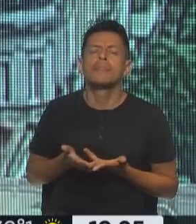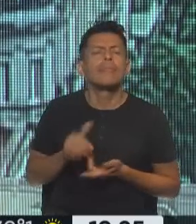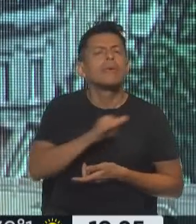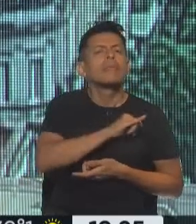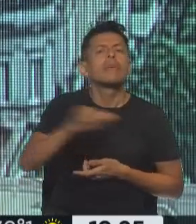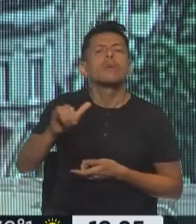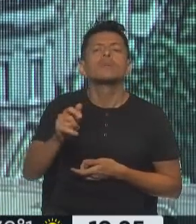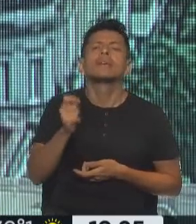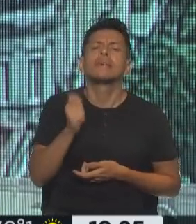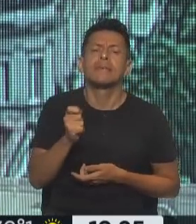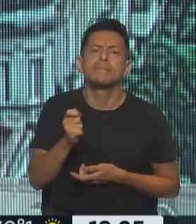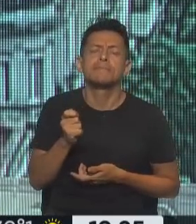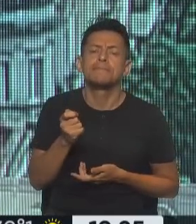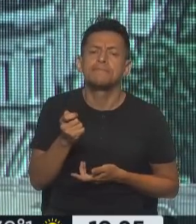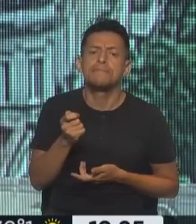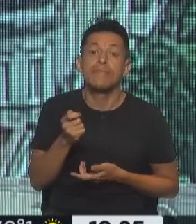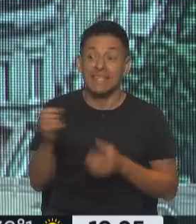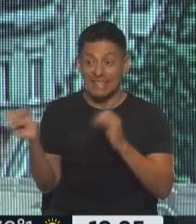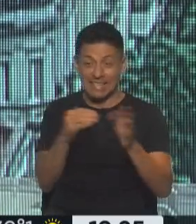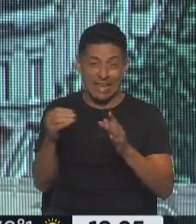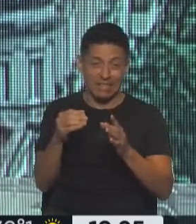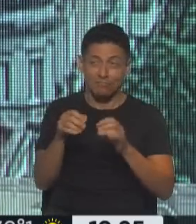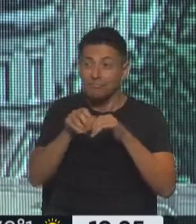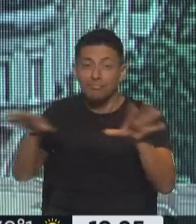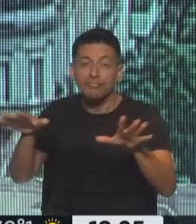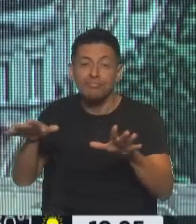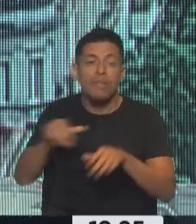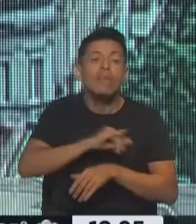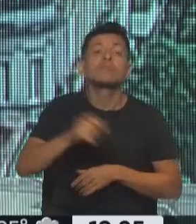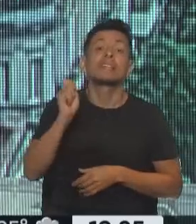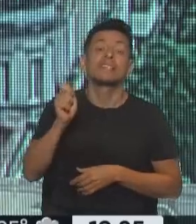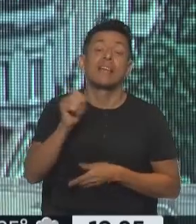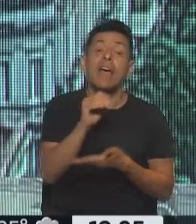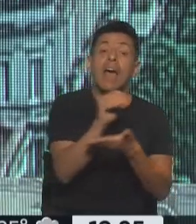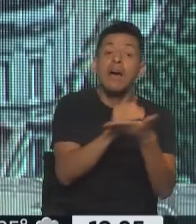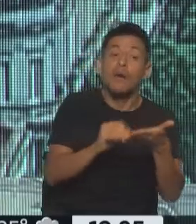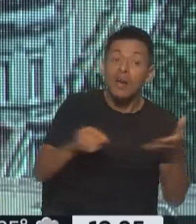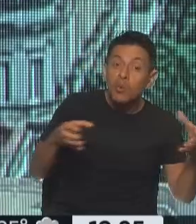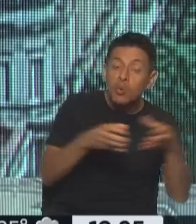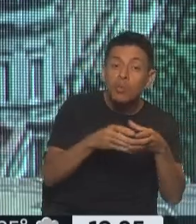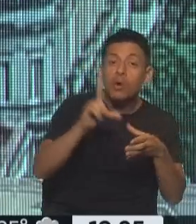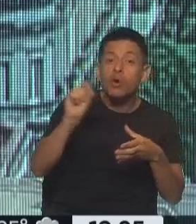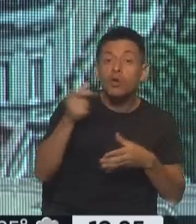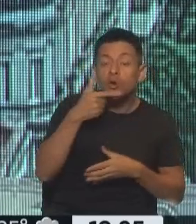El denunciante de los chats ilegales, ¿quién es? El abogado de los copitos, el abogado